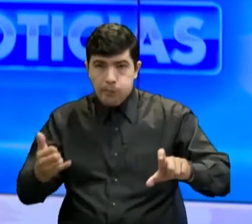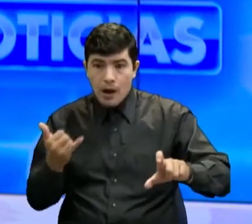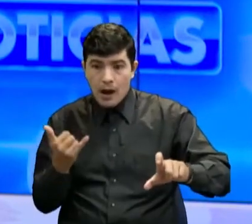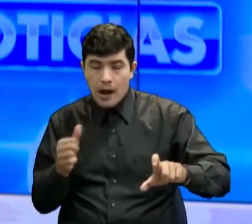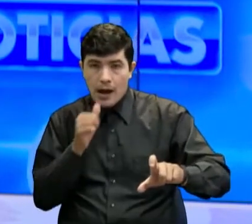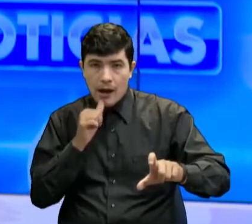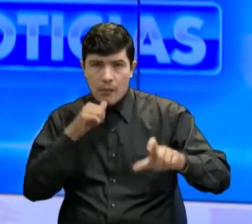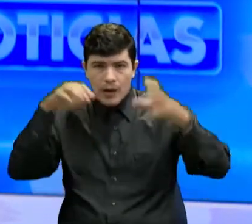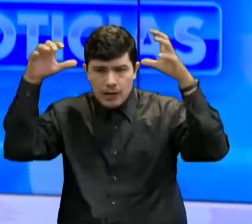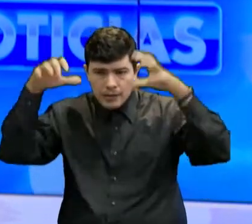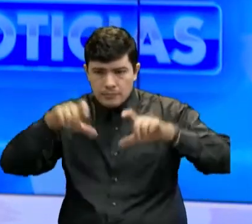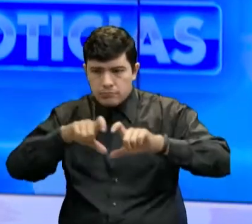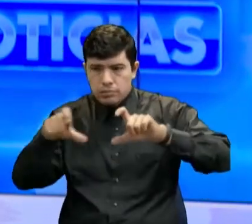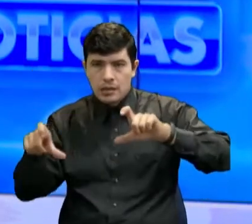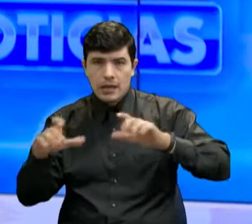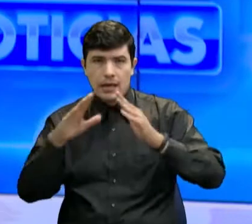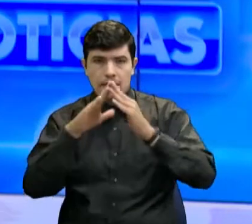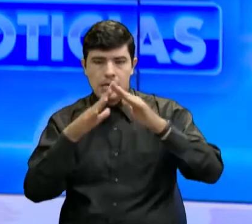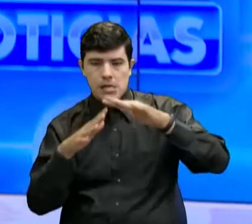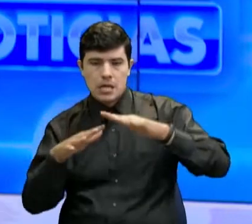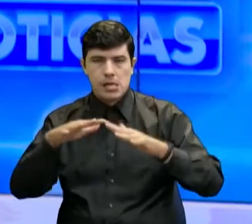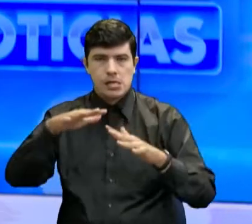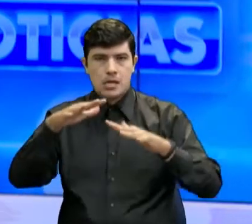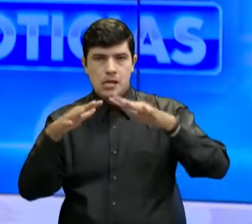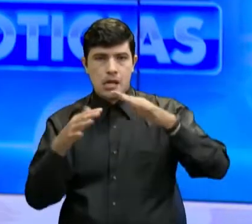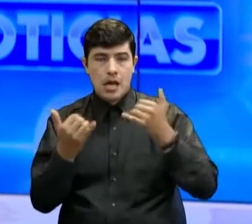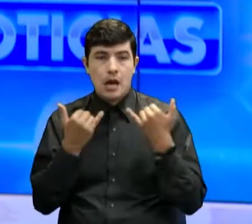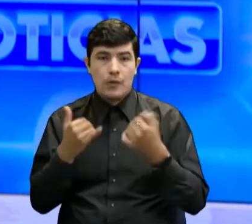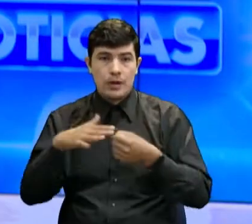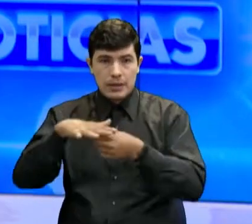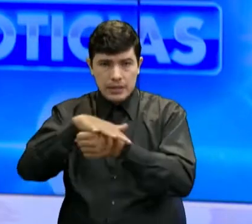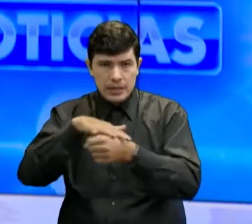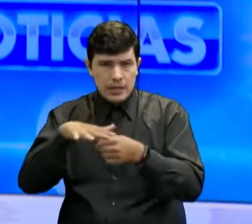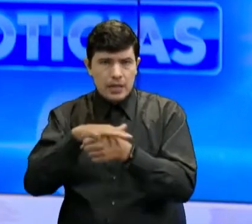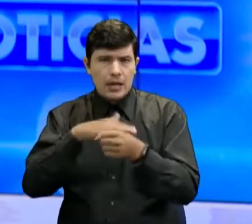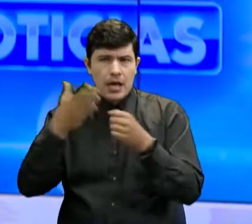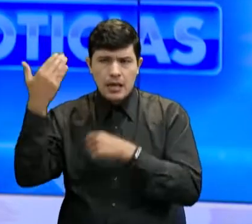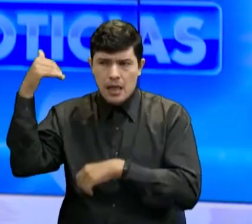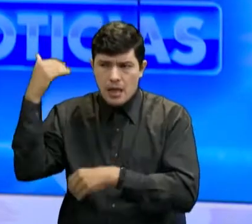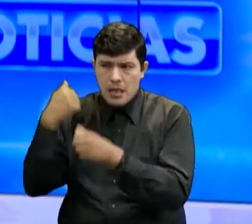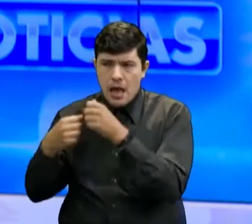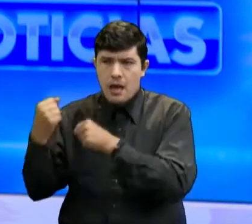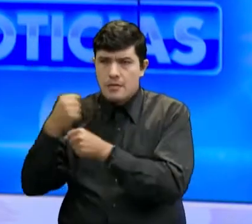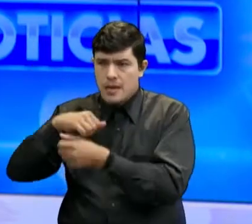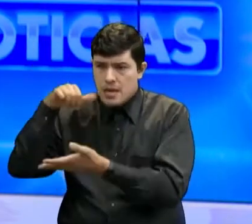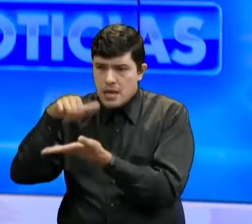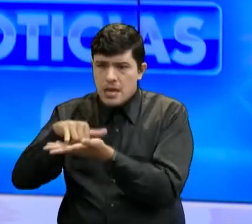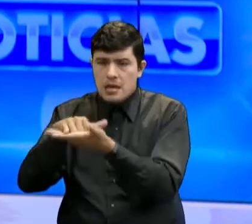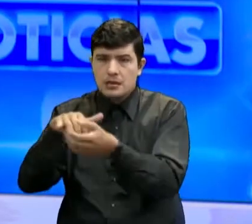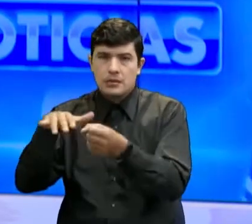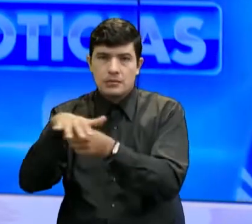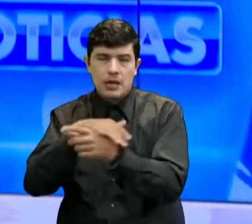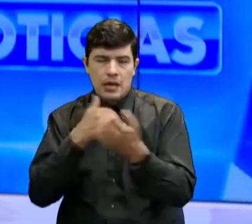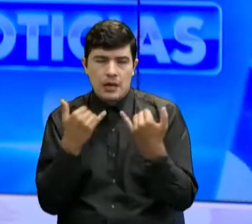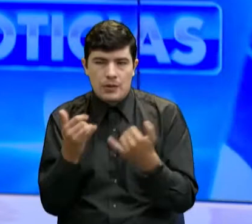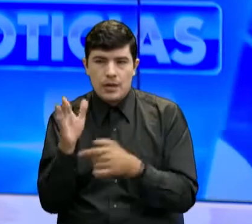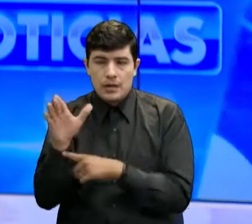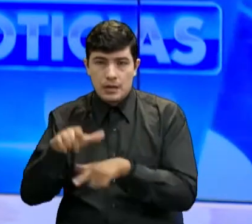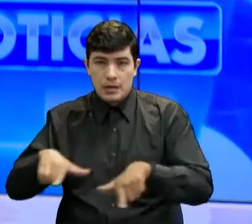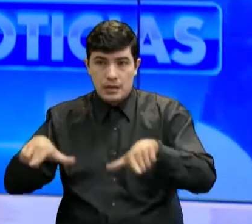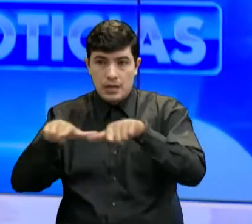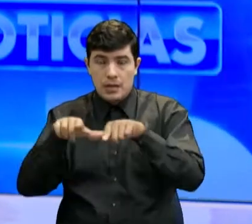en el terreno de una vivienda una situación que se viene registrando hace varios años precisamente en el lugar de la noticia se encuentra